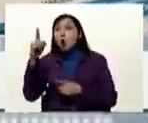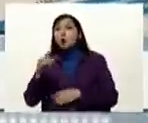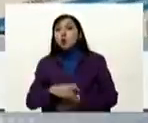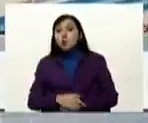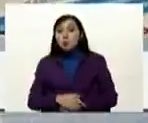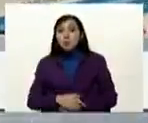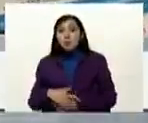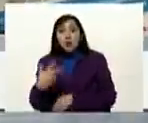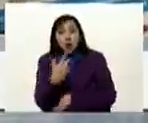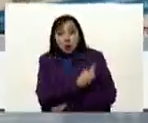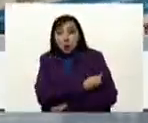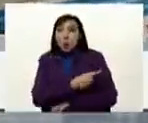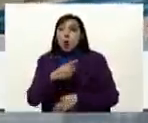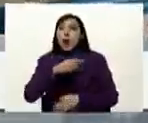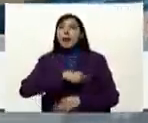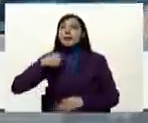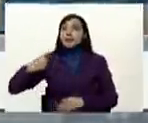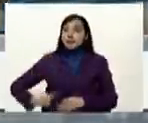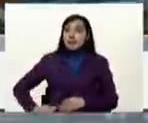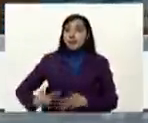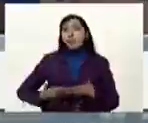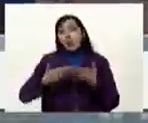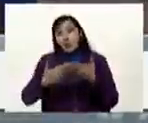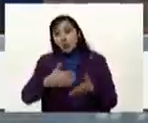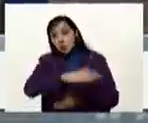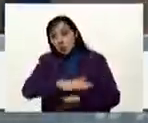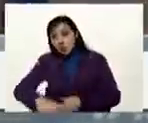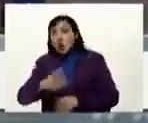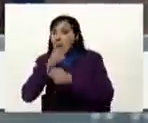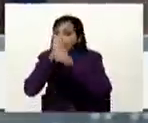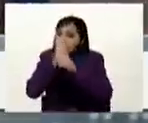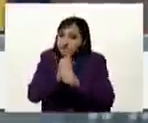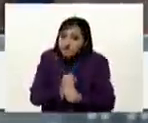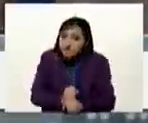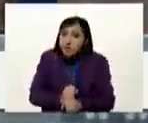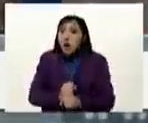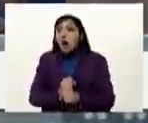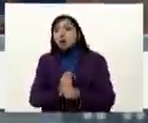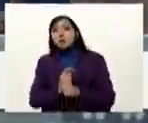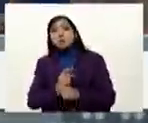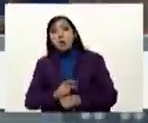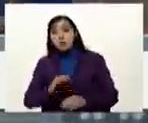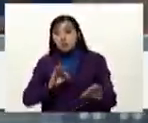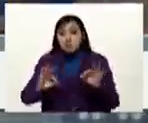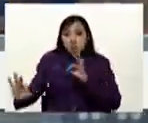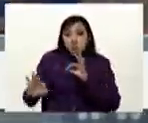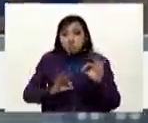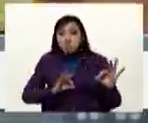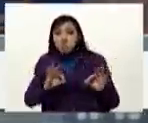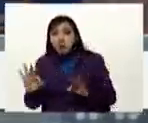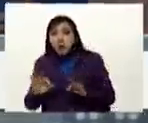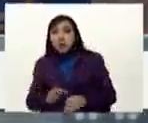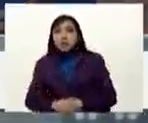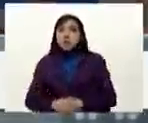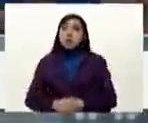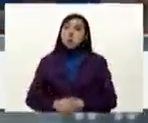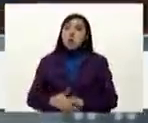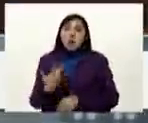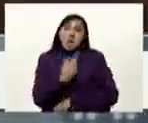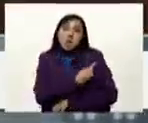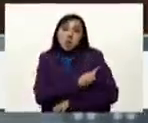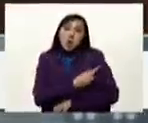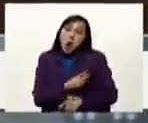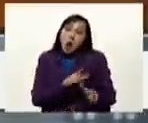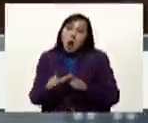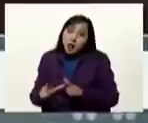China para niños y niñas cuando tengamos listo el protocolo. Y contratadas las dosis,